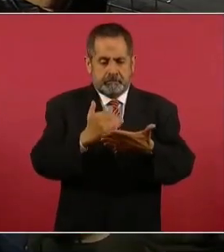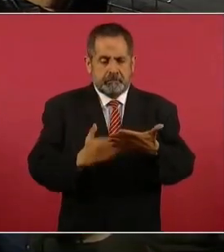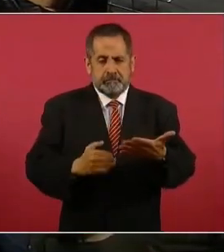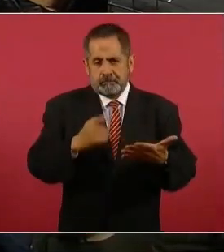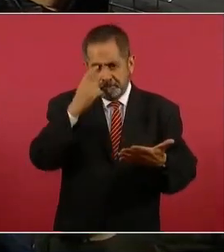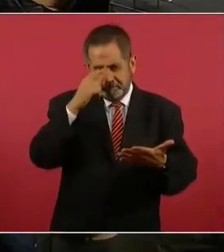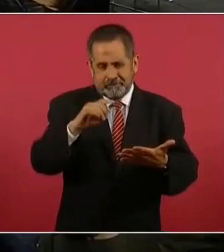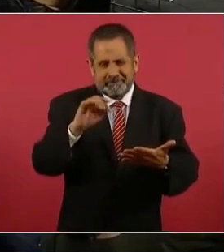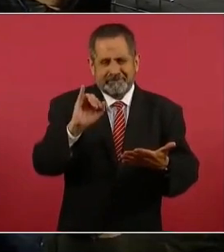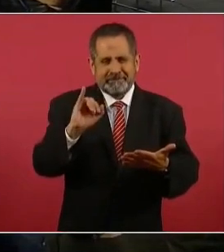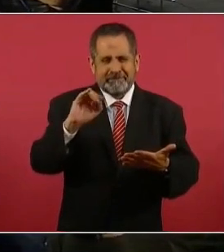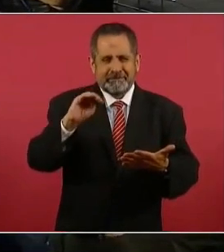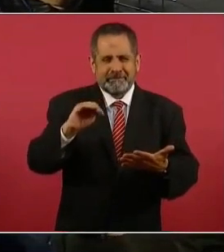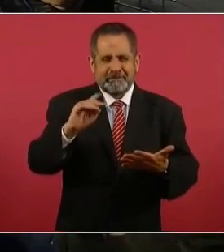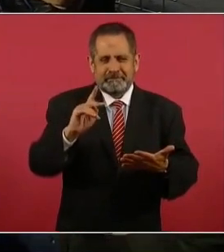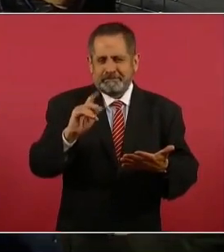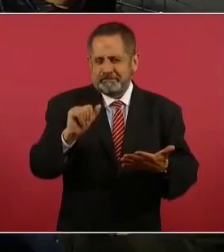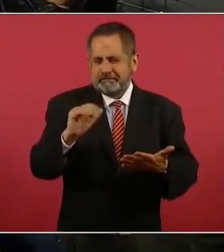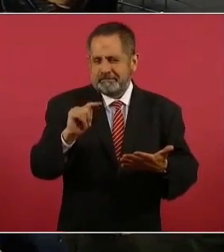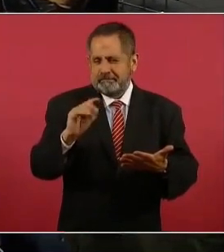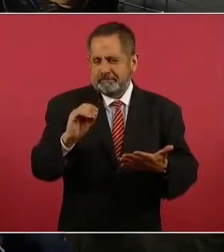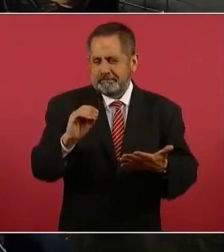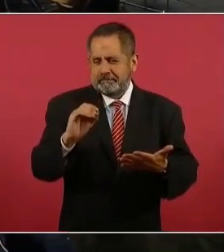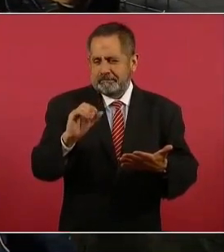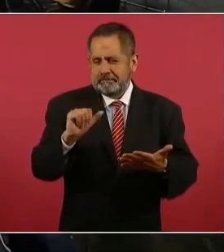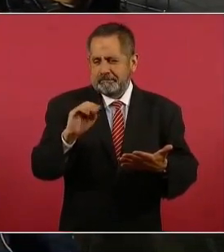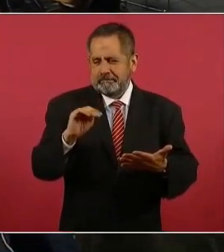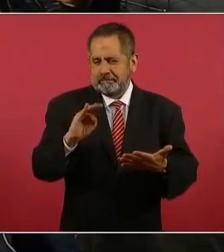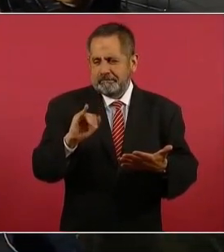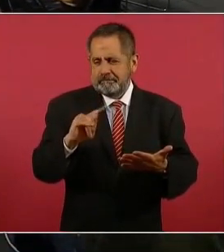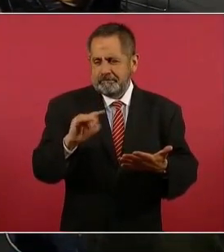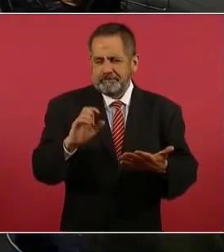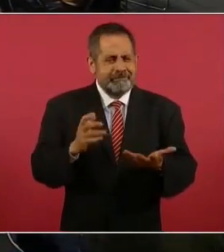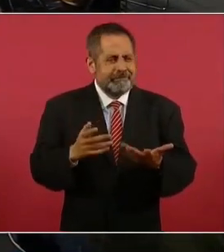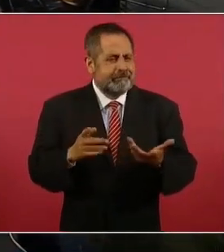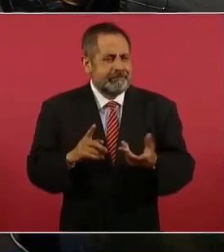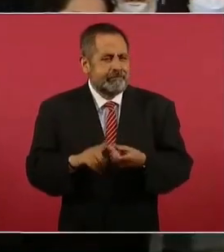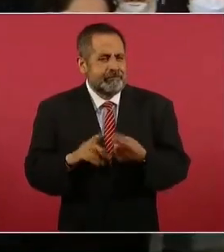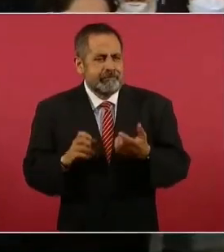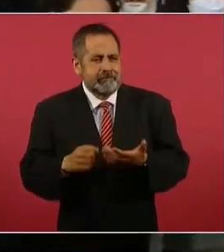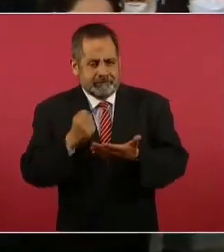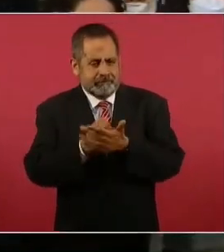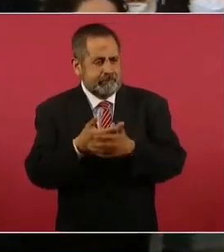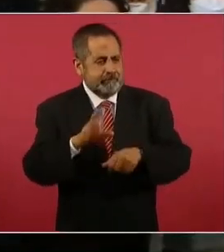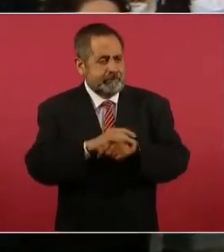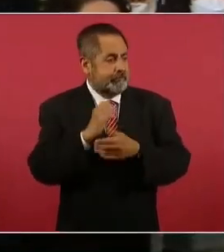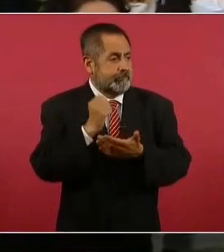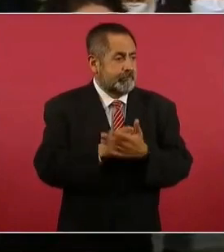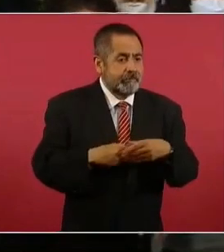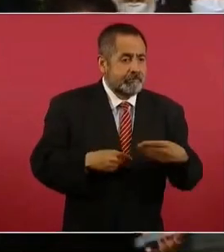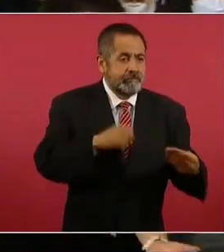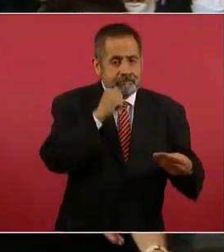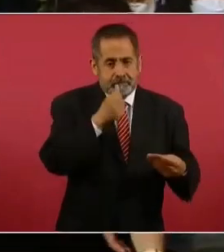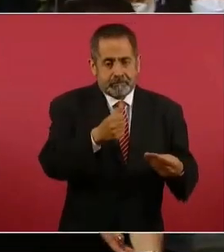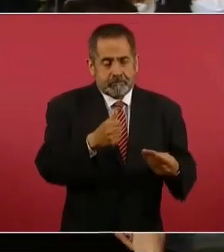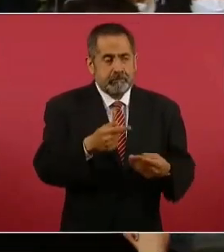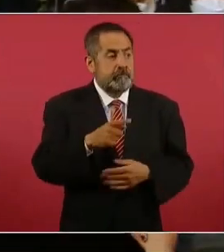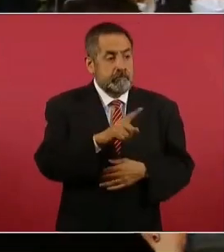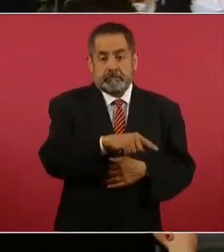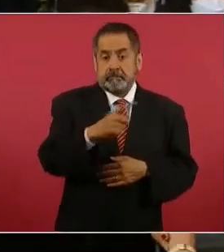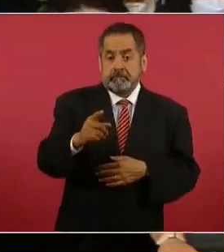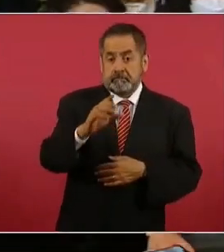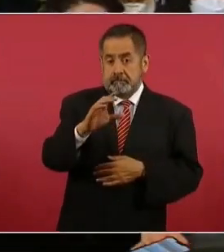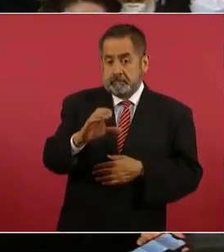construyendo no tiene Iberdrola y pues no se necesitaría si se acaban estas dos plantas de la Comisión Federal